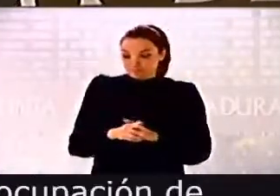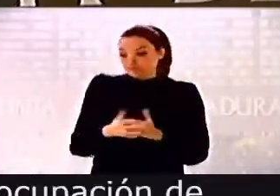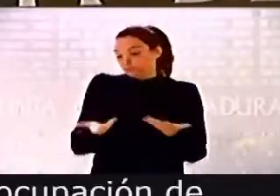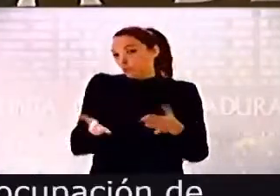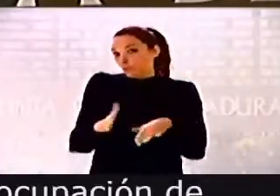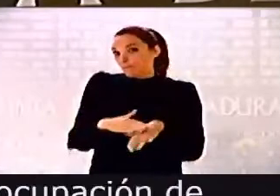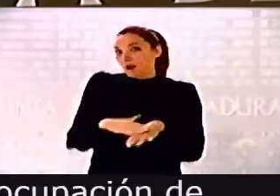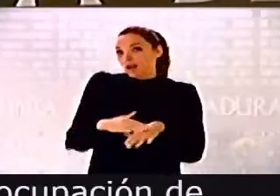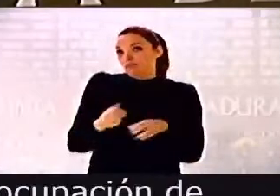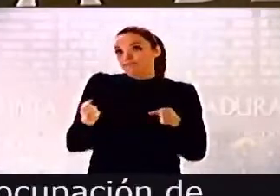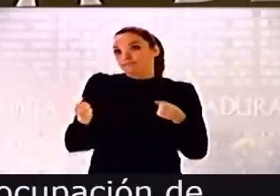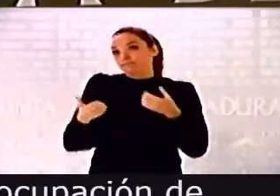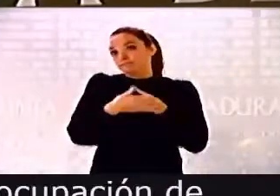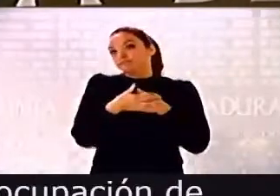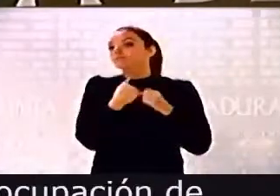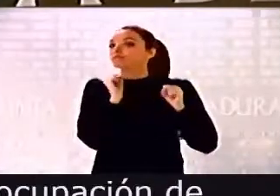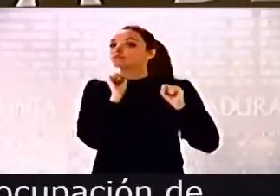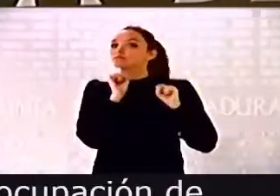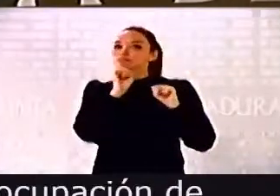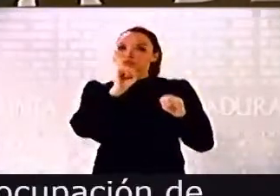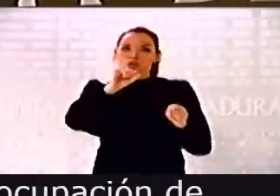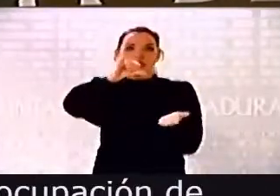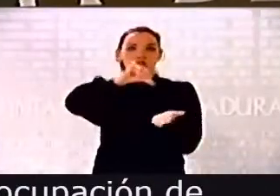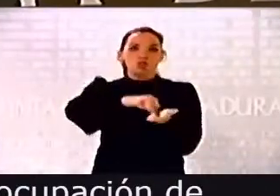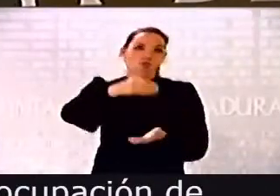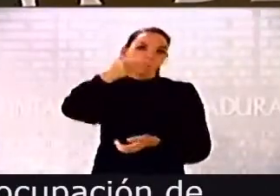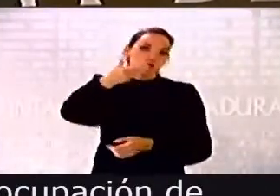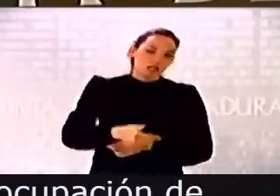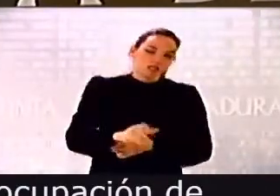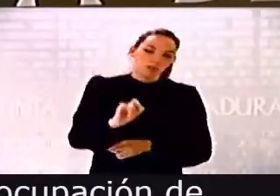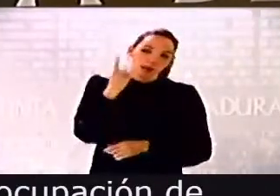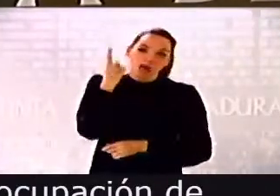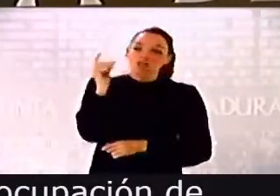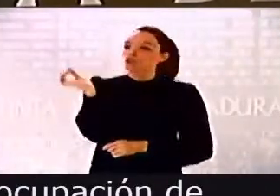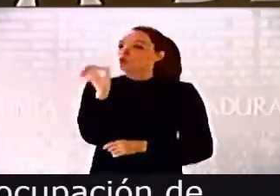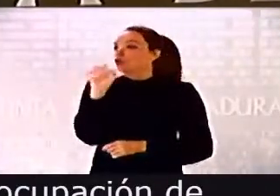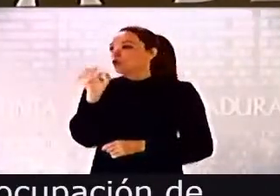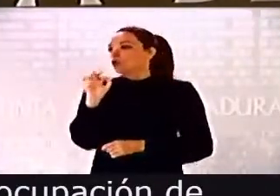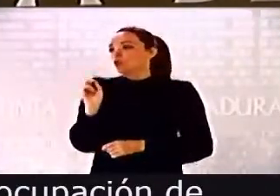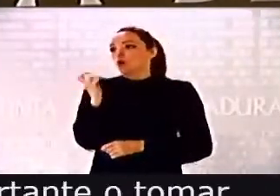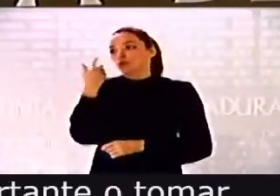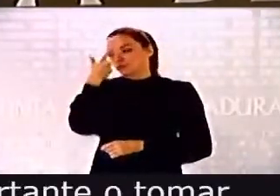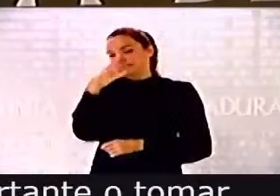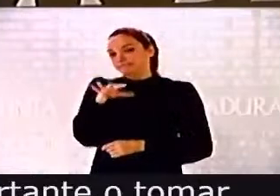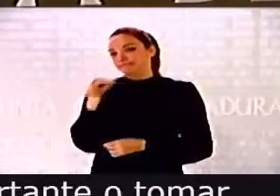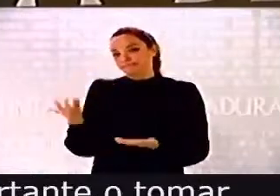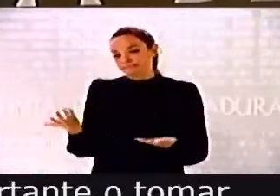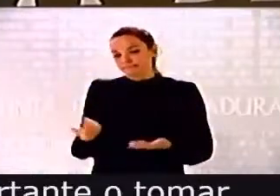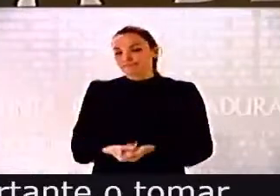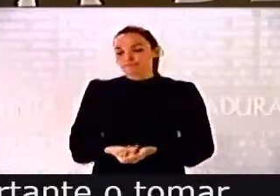para perimetrar la ciudad más importante o para tomar alguna otra decisión al respecto.